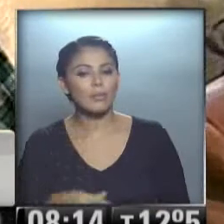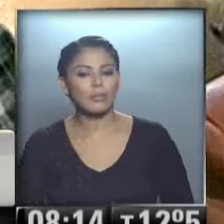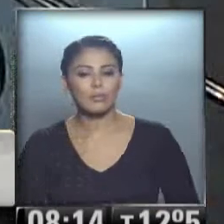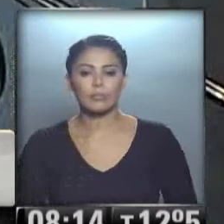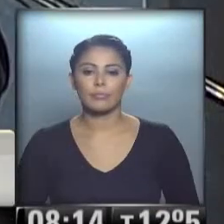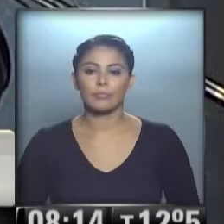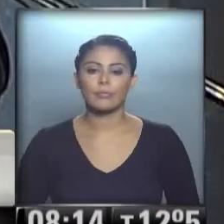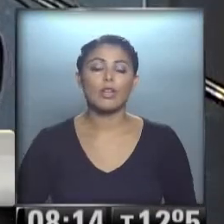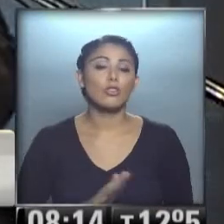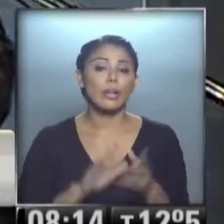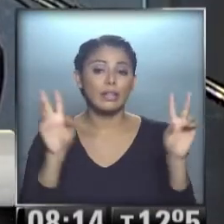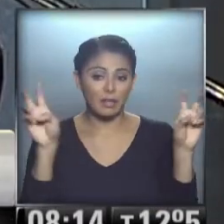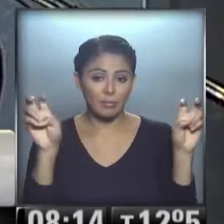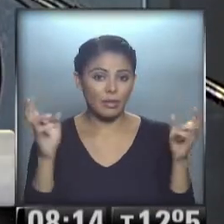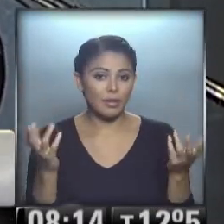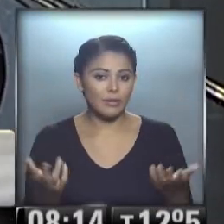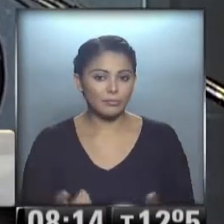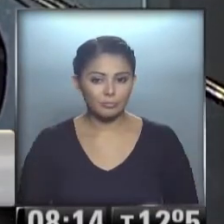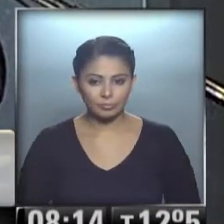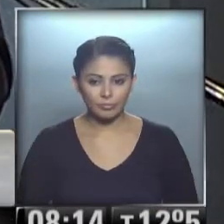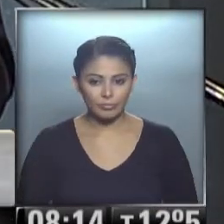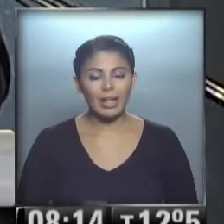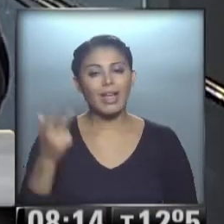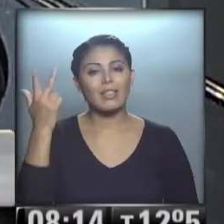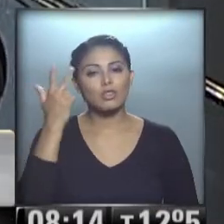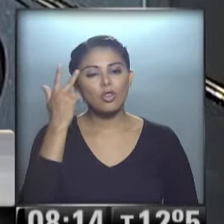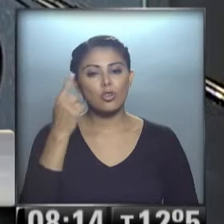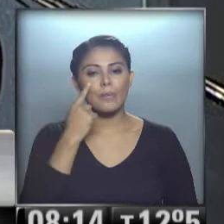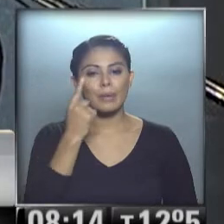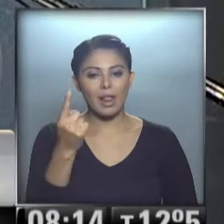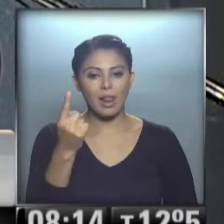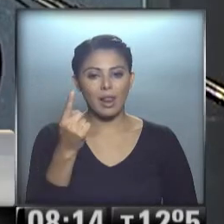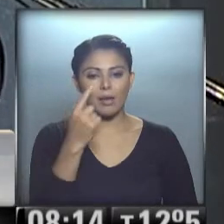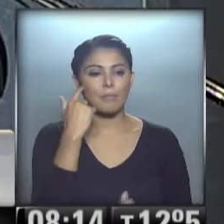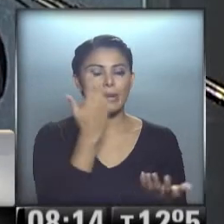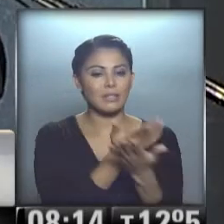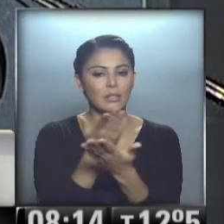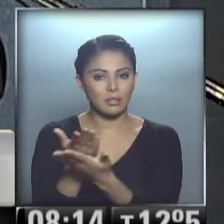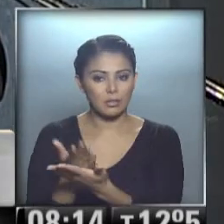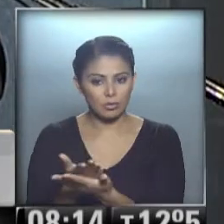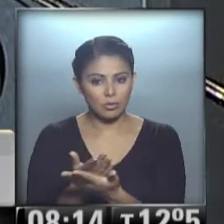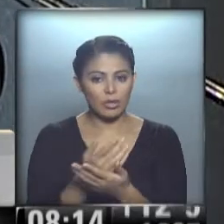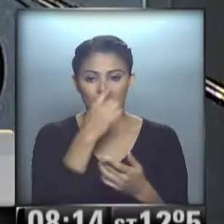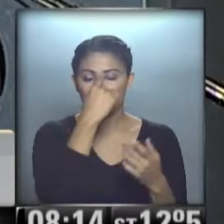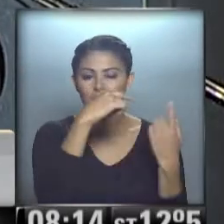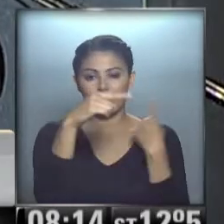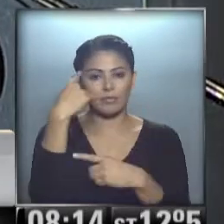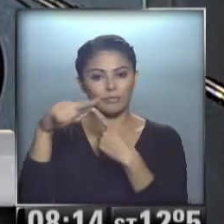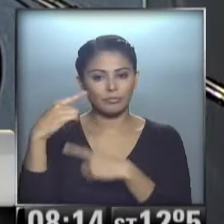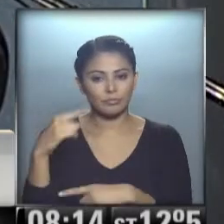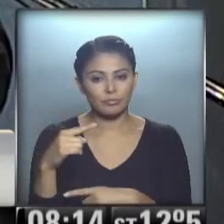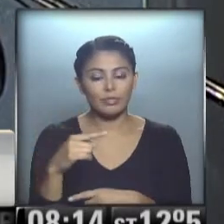Bueno, respecto a ese tema, hay 18.000 presentaciones, han tenido variaciones de distinto tipo, y